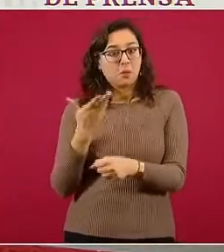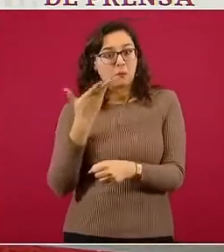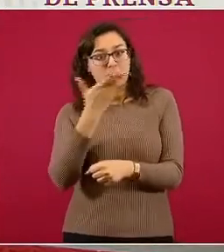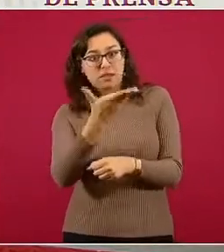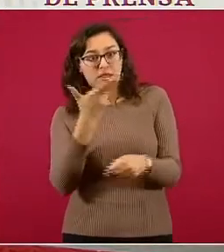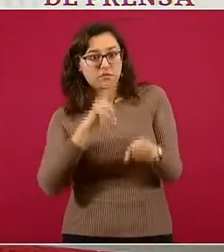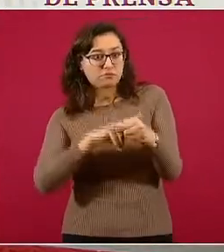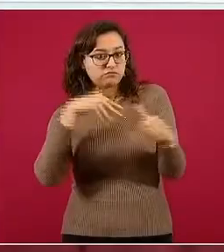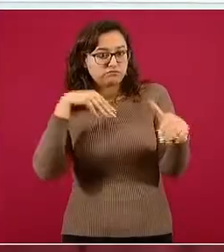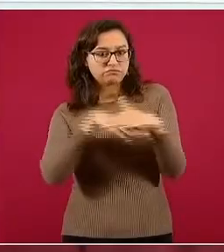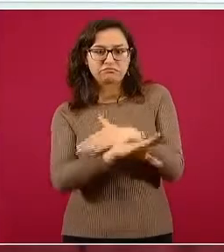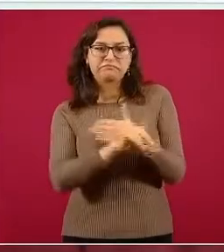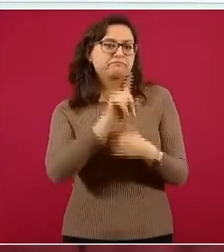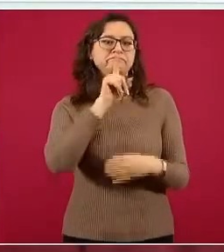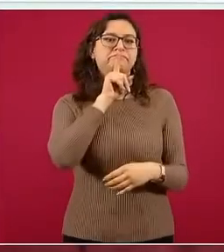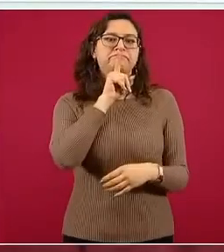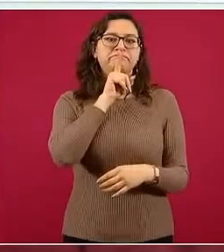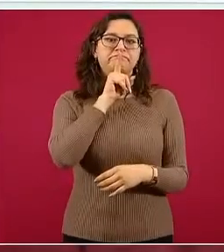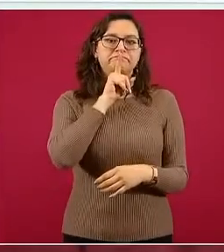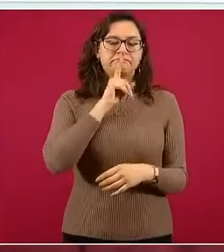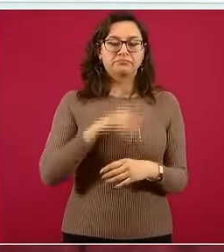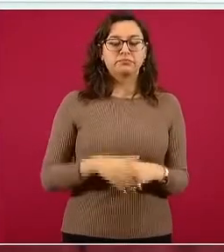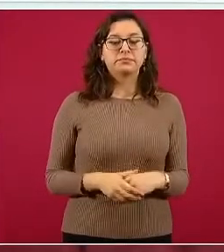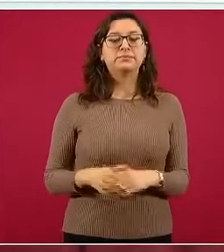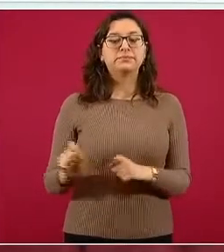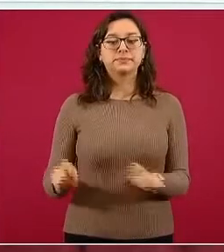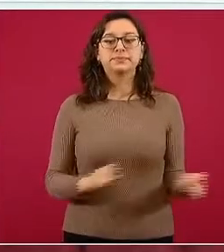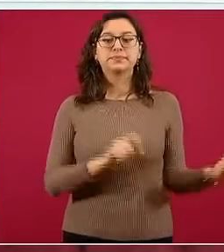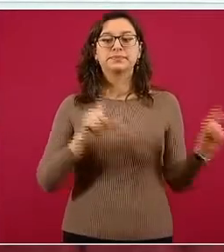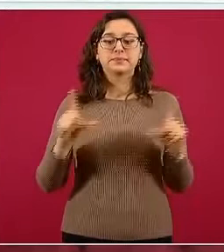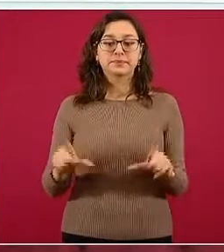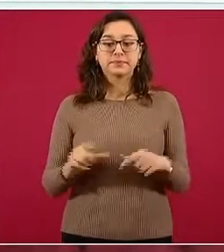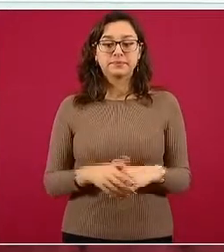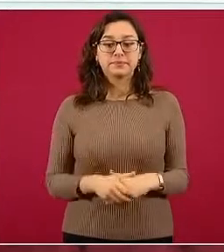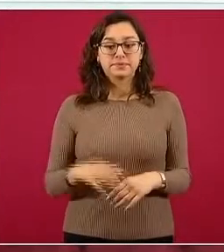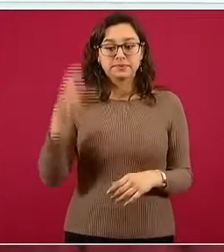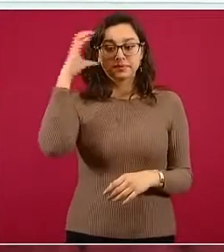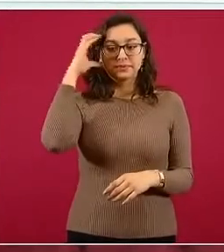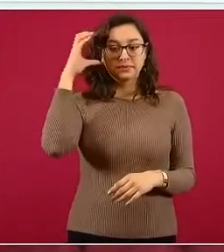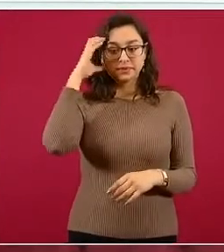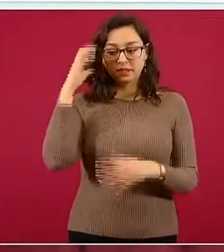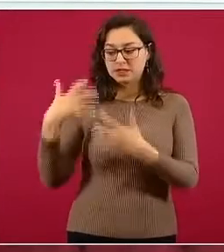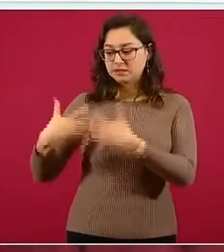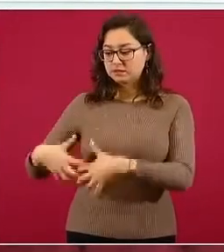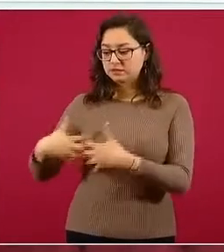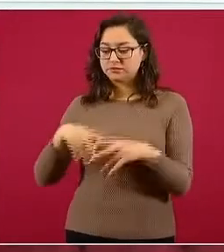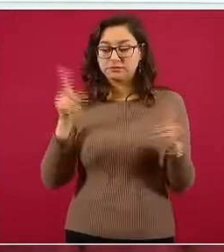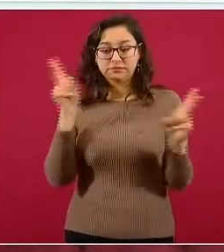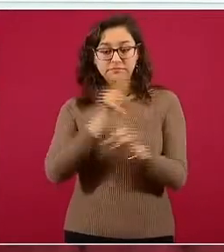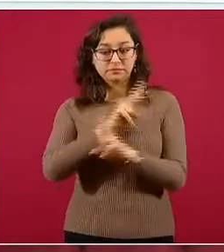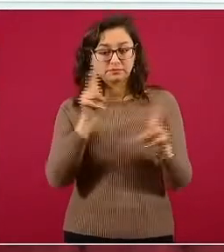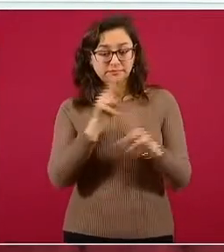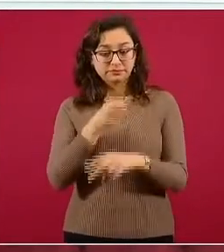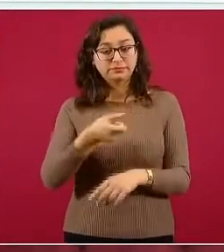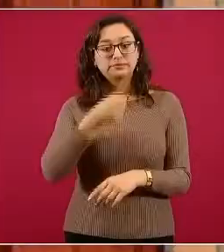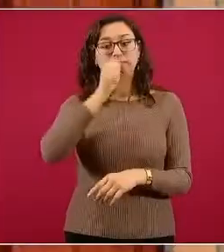como tal. Si vemos la siguiente diapositiva, nos enfocamos en las camas con ventilador para los pacientes más